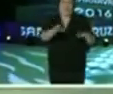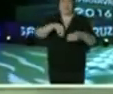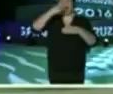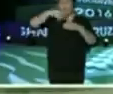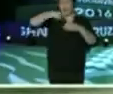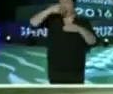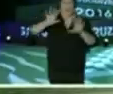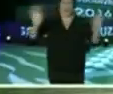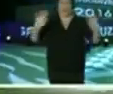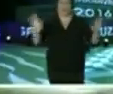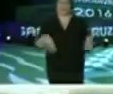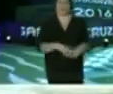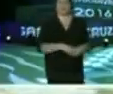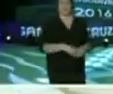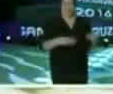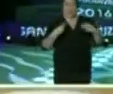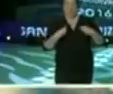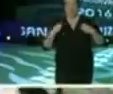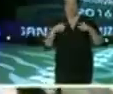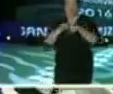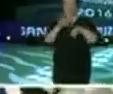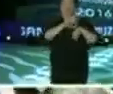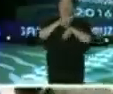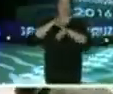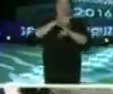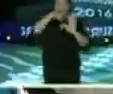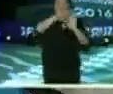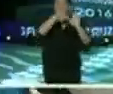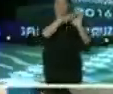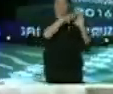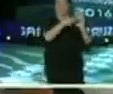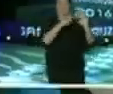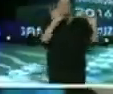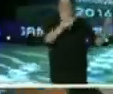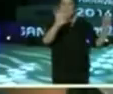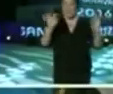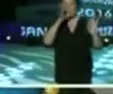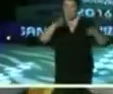molestarán. La vida es un millón, prepárate.